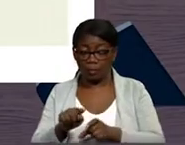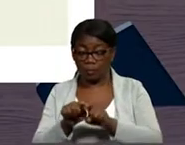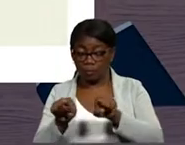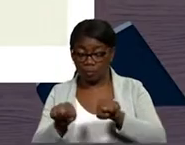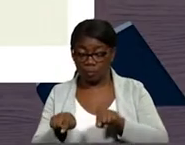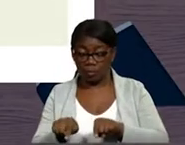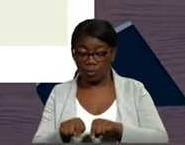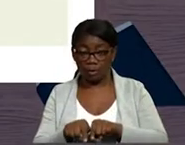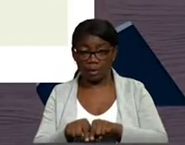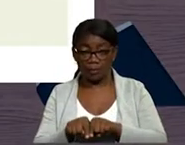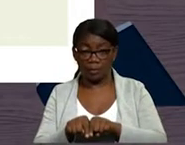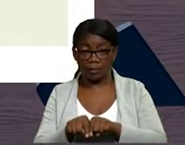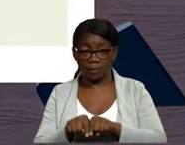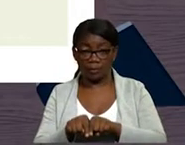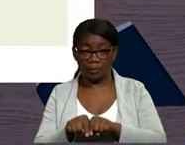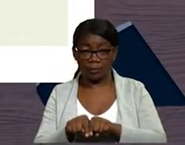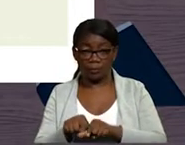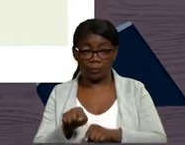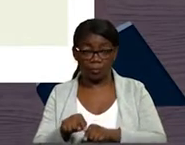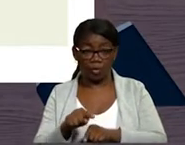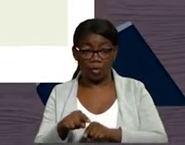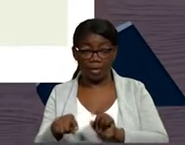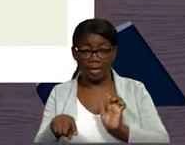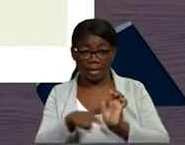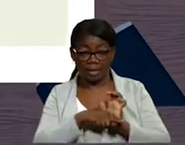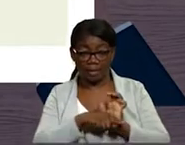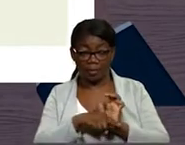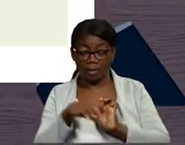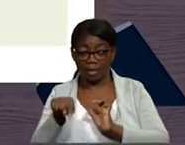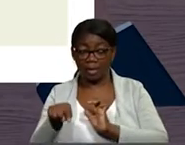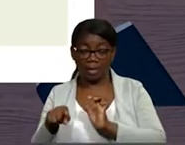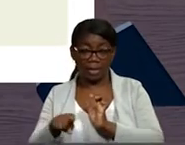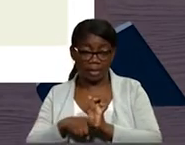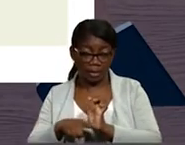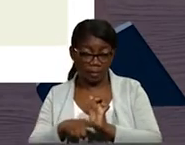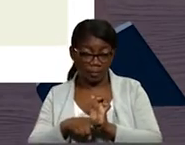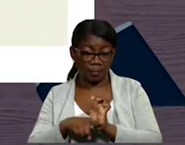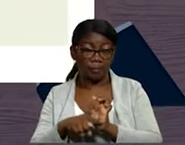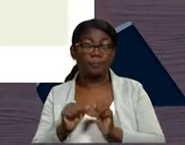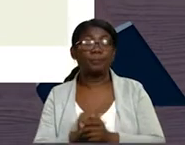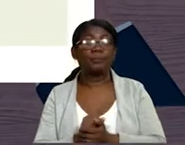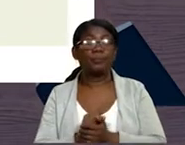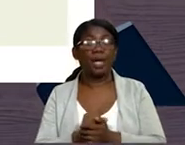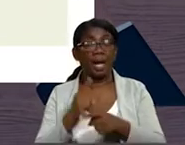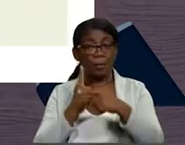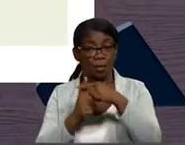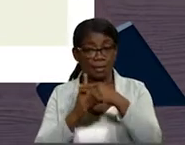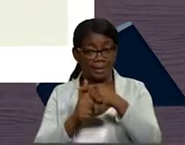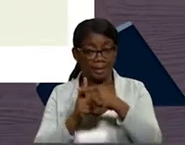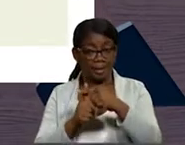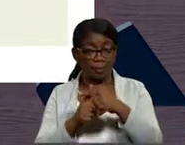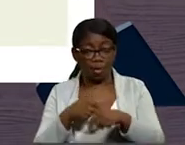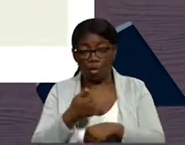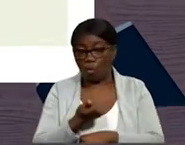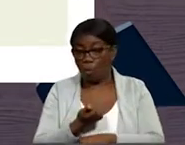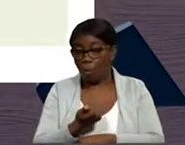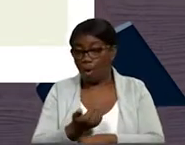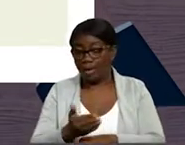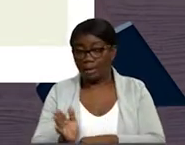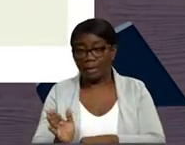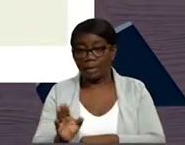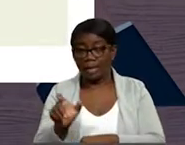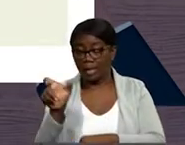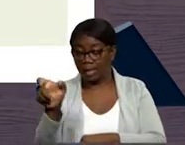del multímetro con el negativo de la base, ¿ok? Y el positivo en cualquiera de los dos